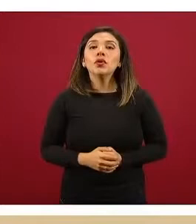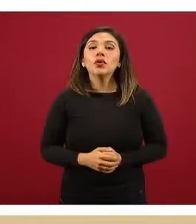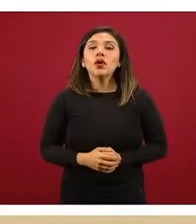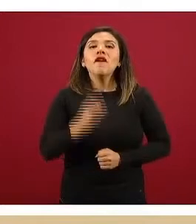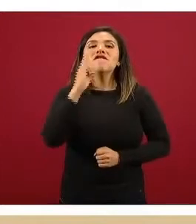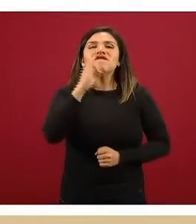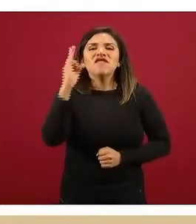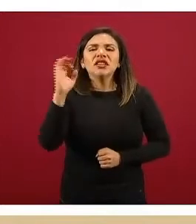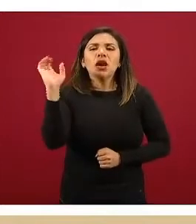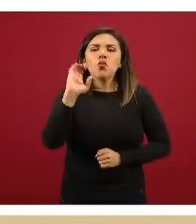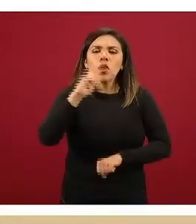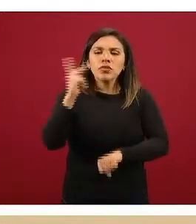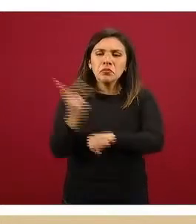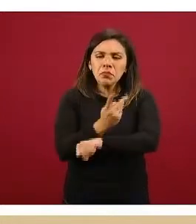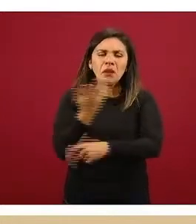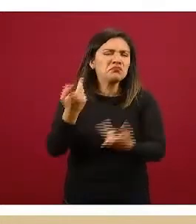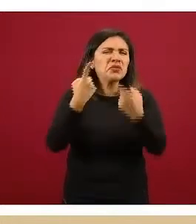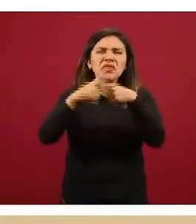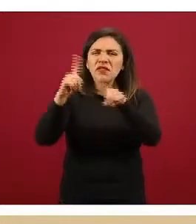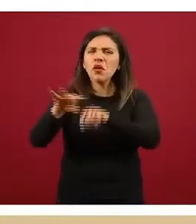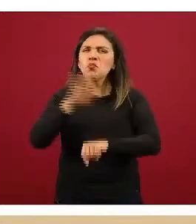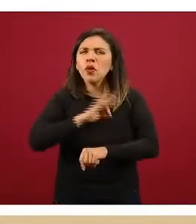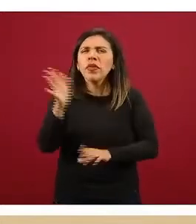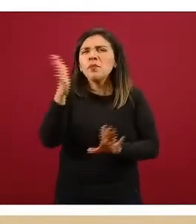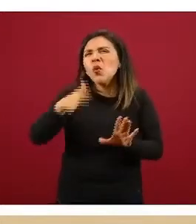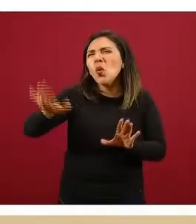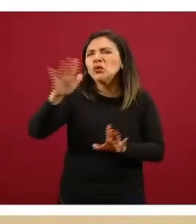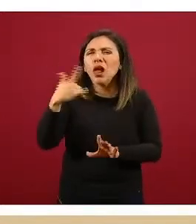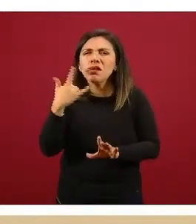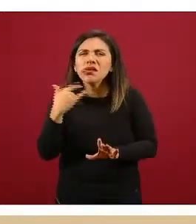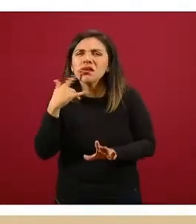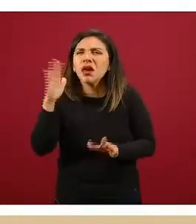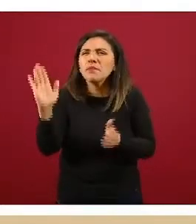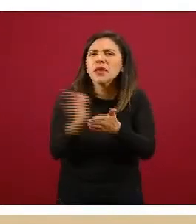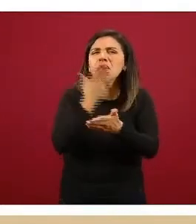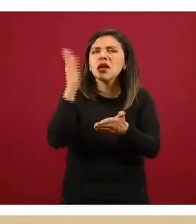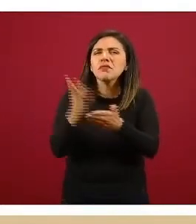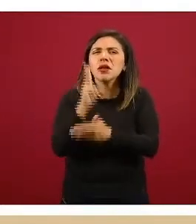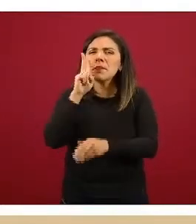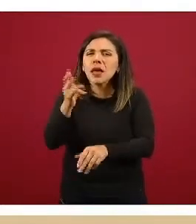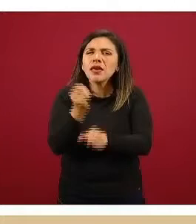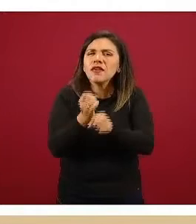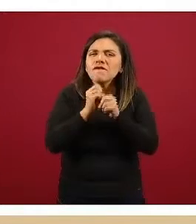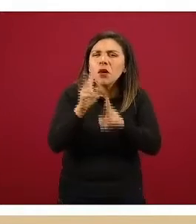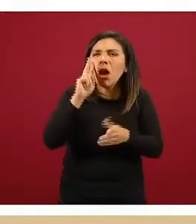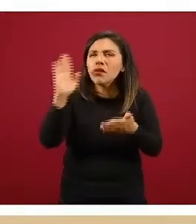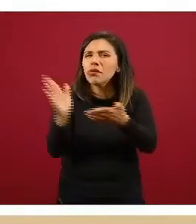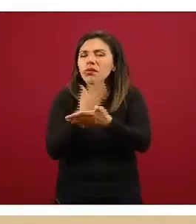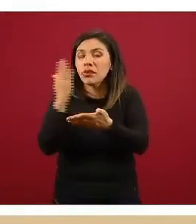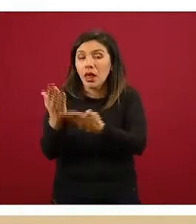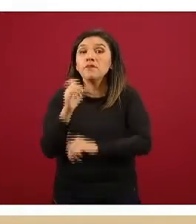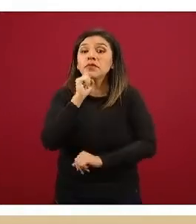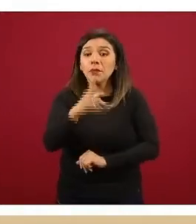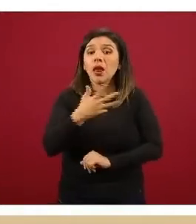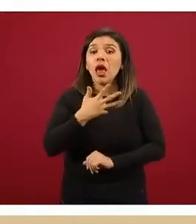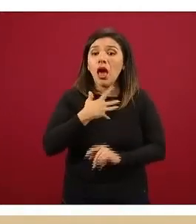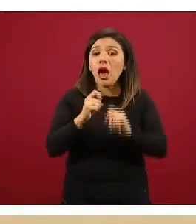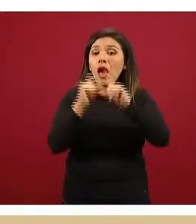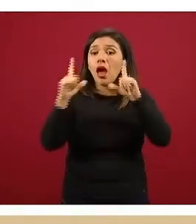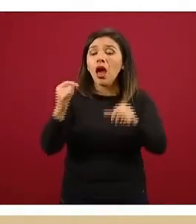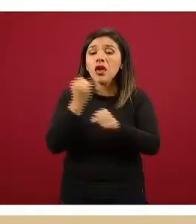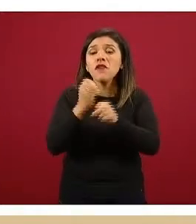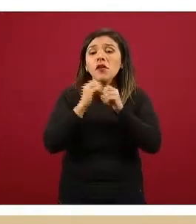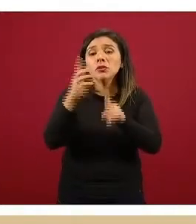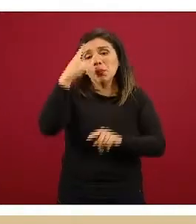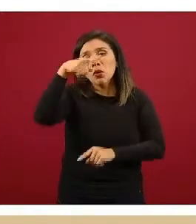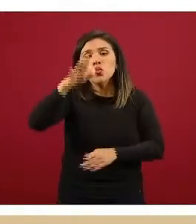por fecha. Hay diferentes formas de ir analizando y de ir viendo la información. También se presentan los datos